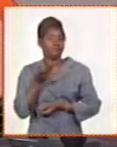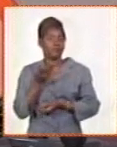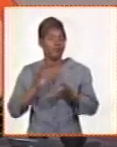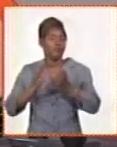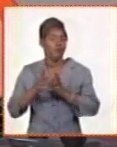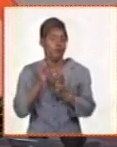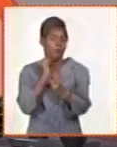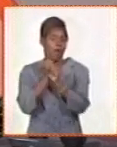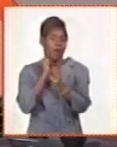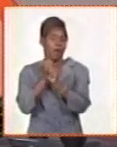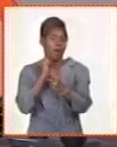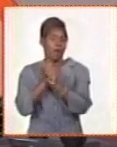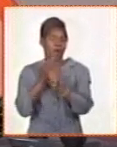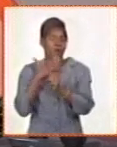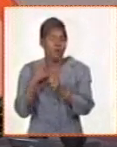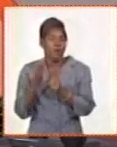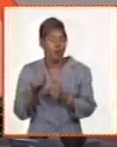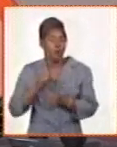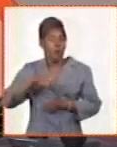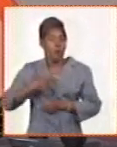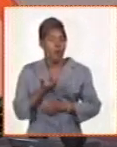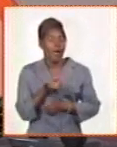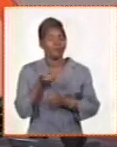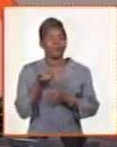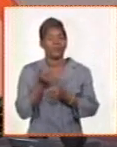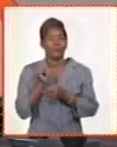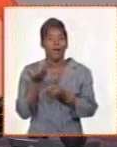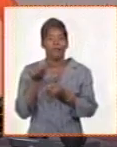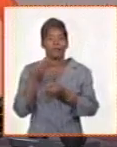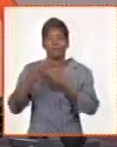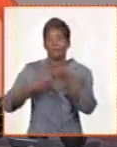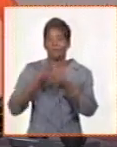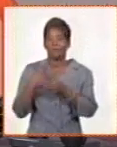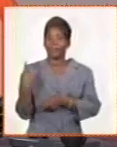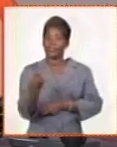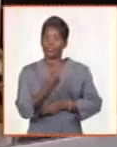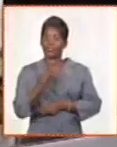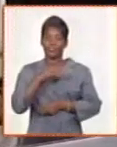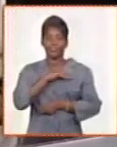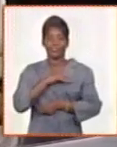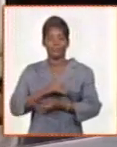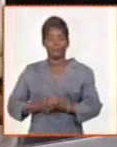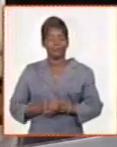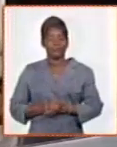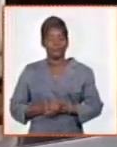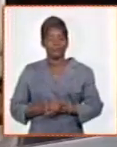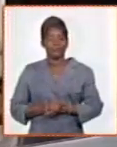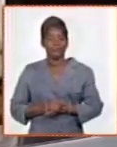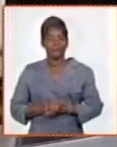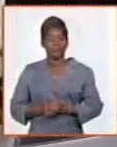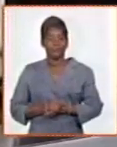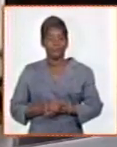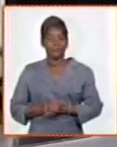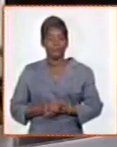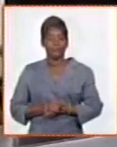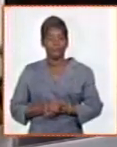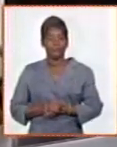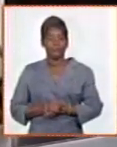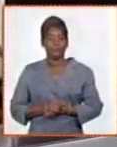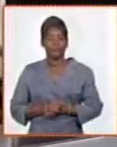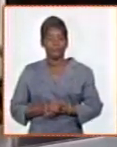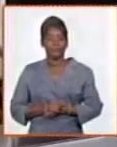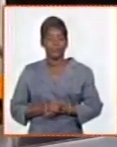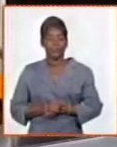de promover el arte, su manera de hacer el arte? Bueno, creo que mucho, ¿no? Decía que no hay nada como la emoción de ver a